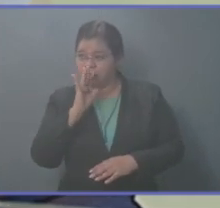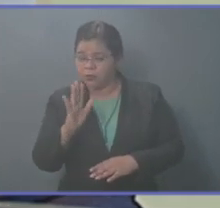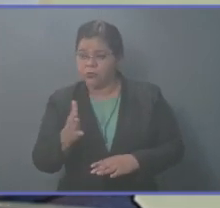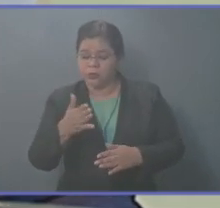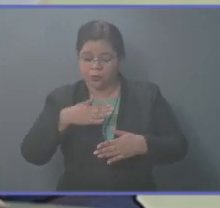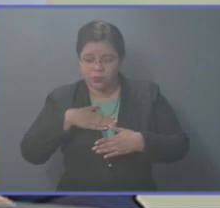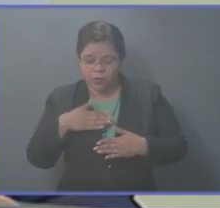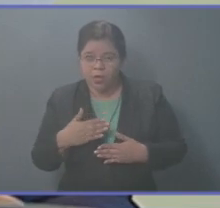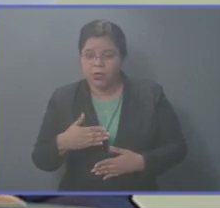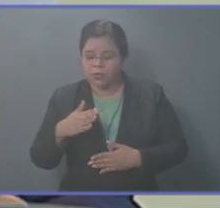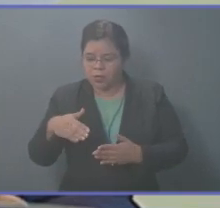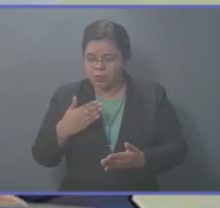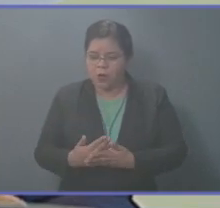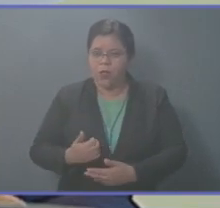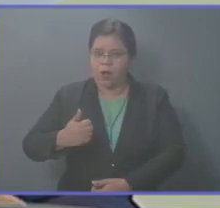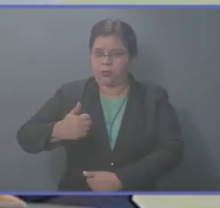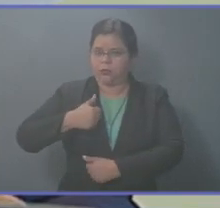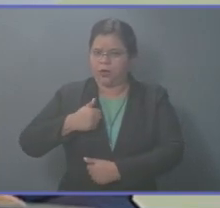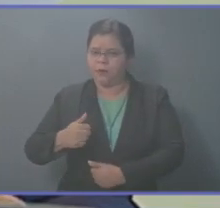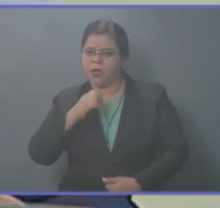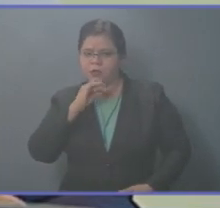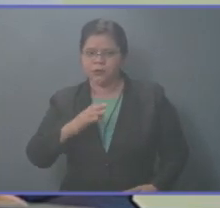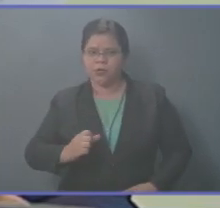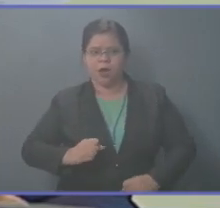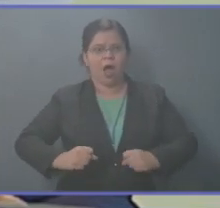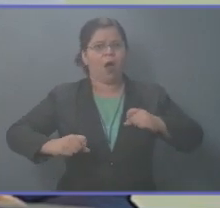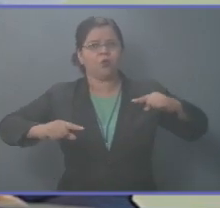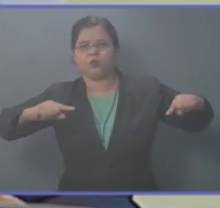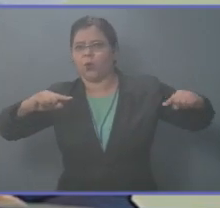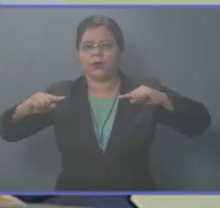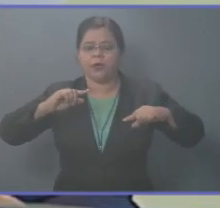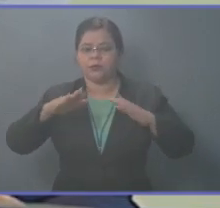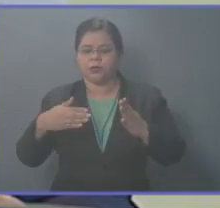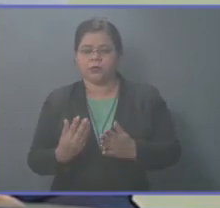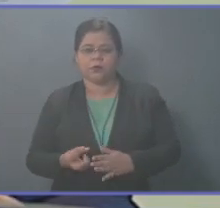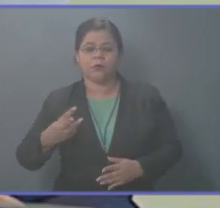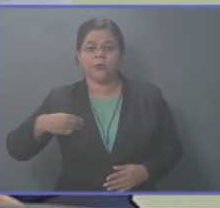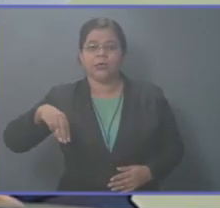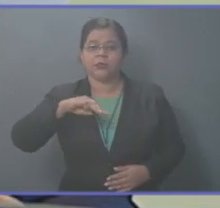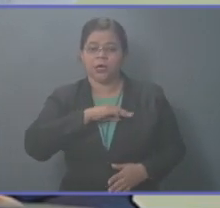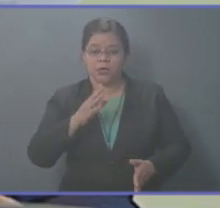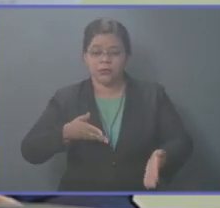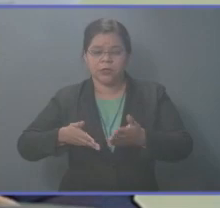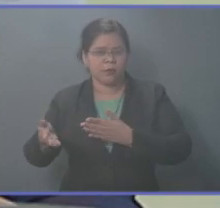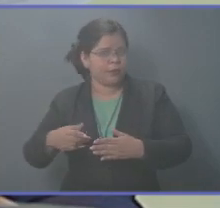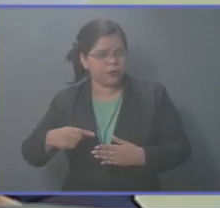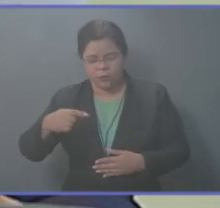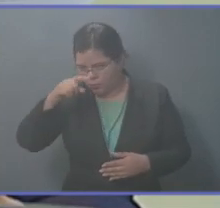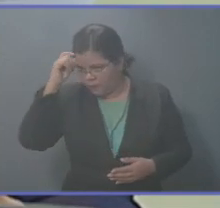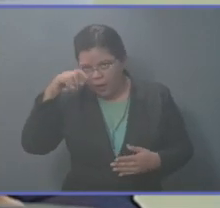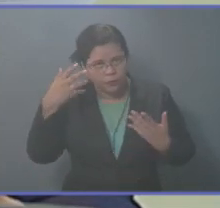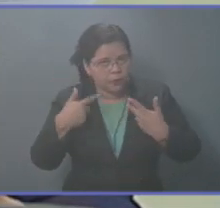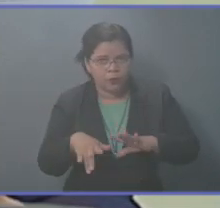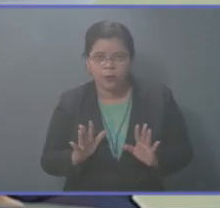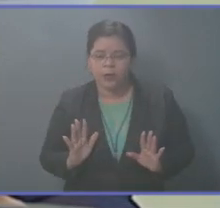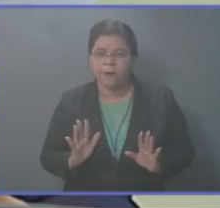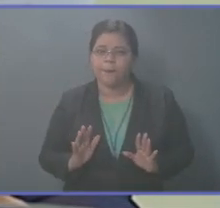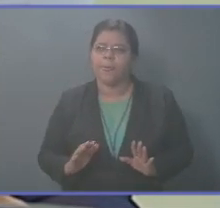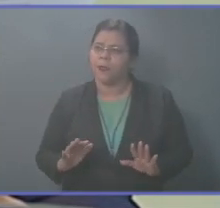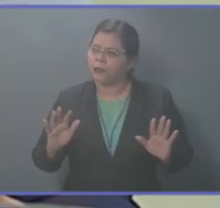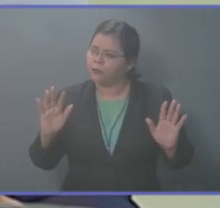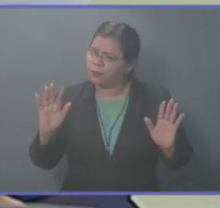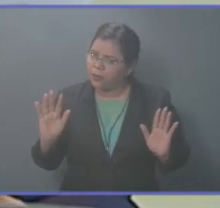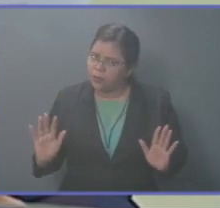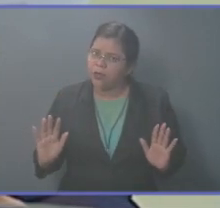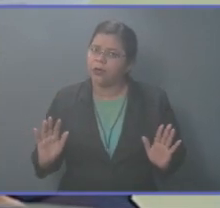las armas y la posición de autoridad en que se encuentran los militares en servicio activo son